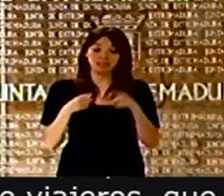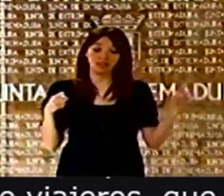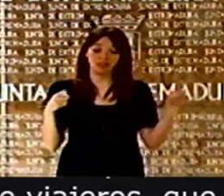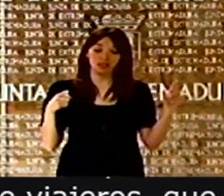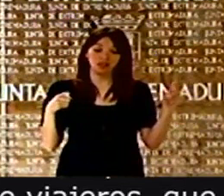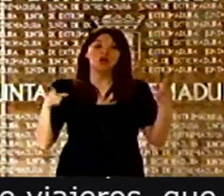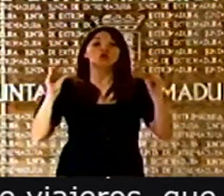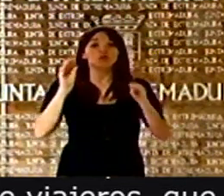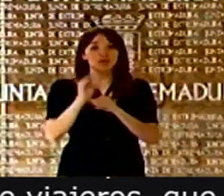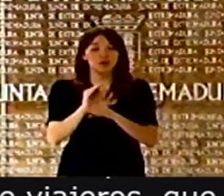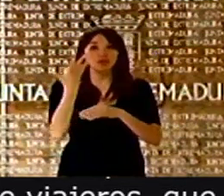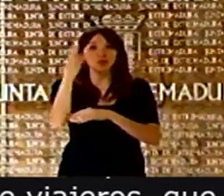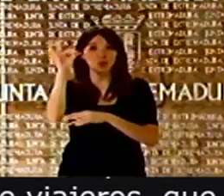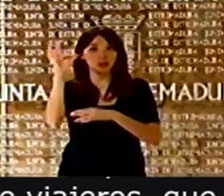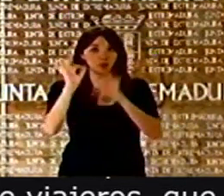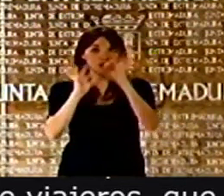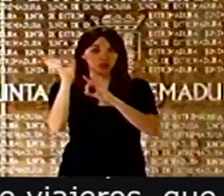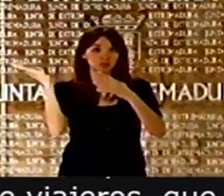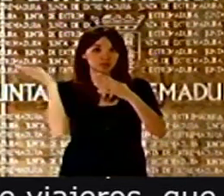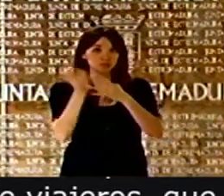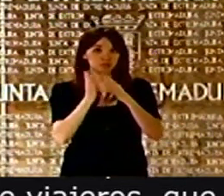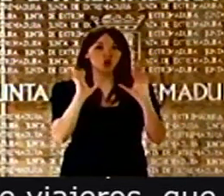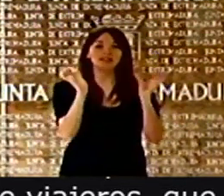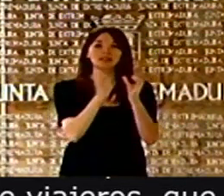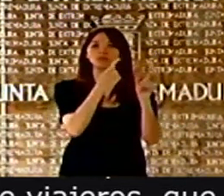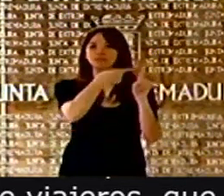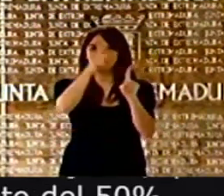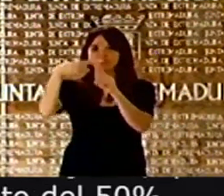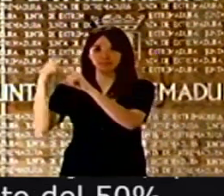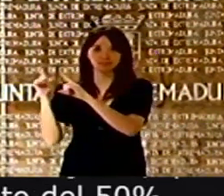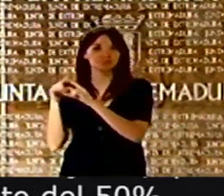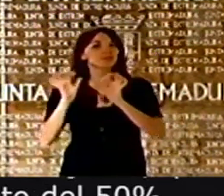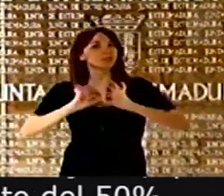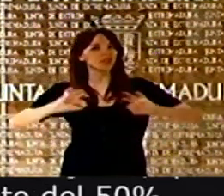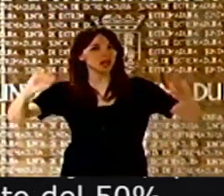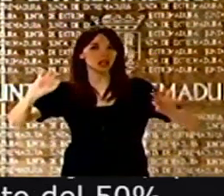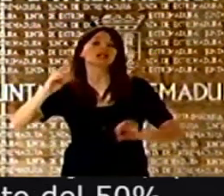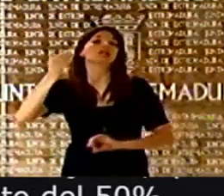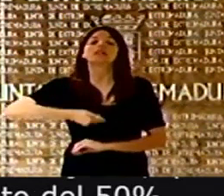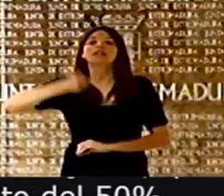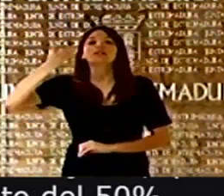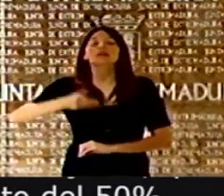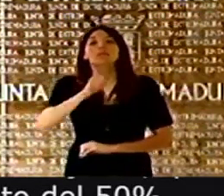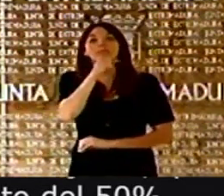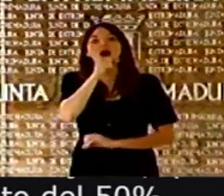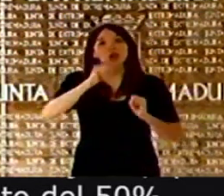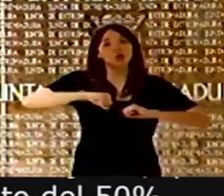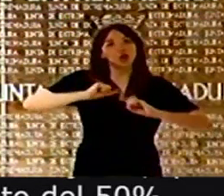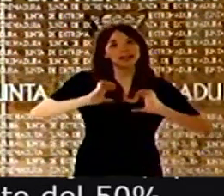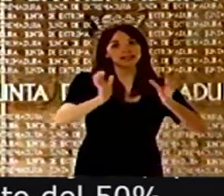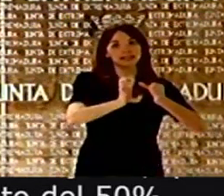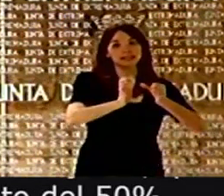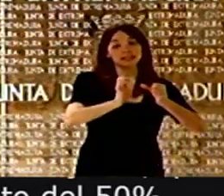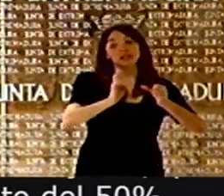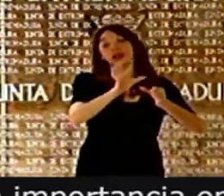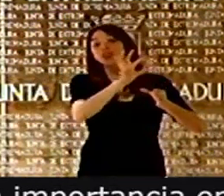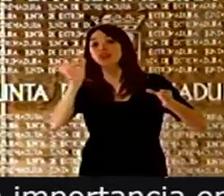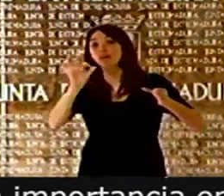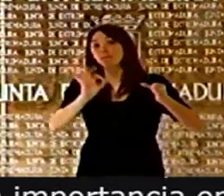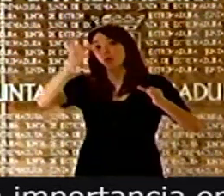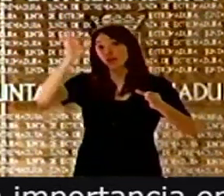en concreto del 50%, diferentes colectivos de la sociedad, teniendo una gran importancia en las personas mayores y siendo del 100%